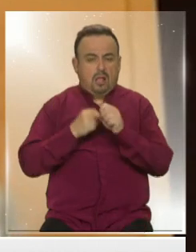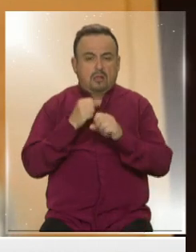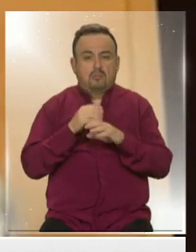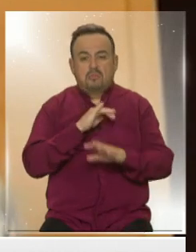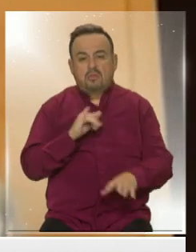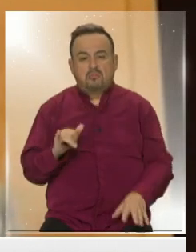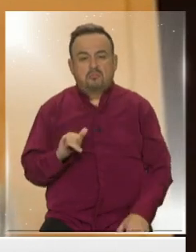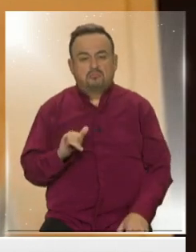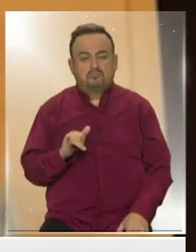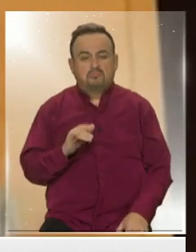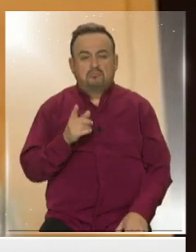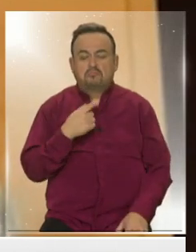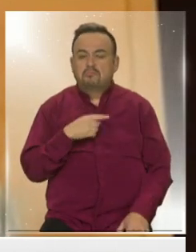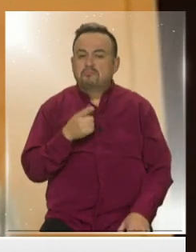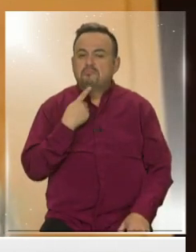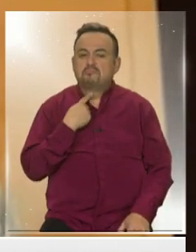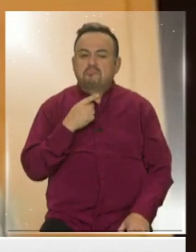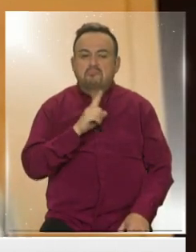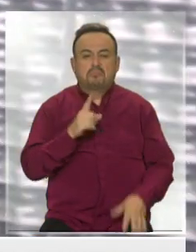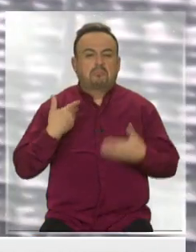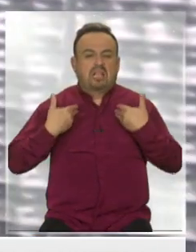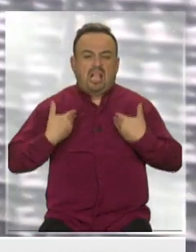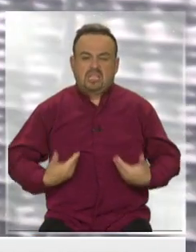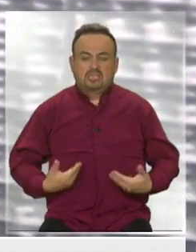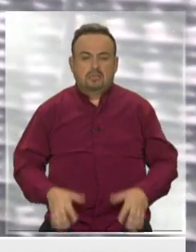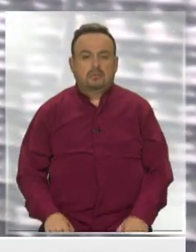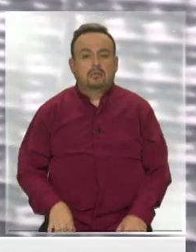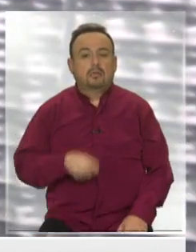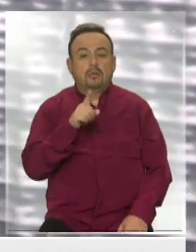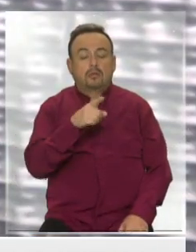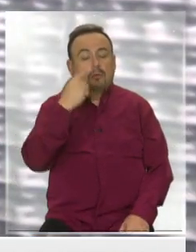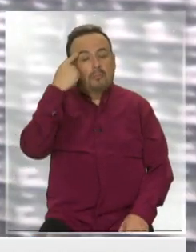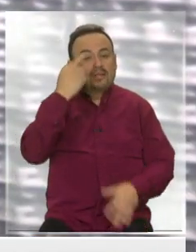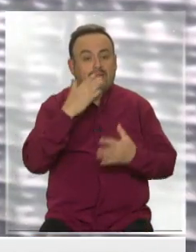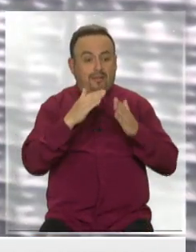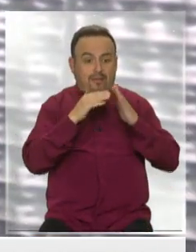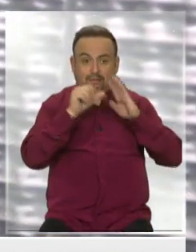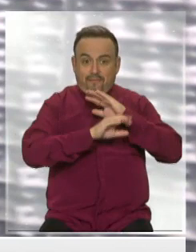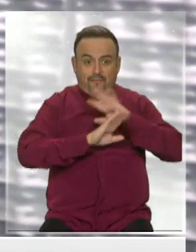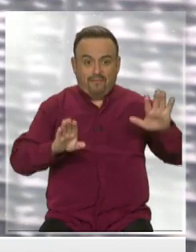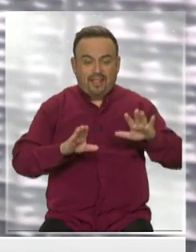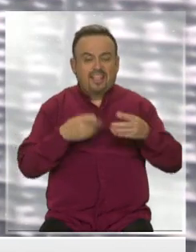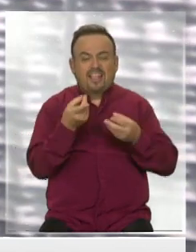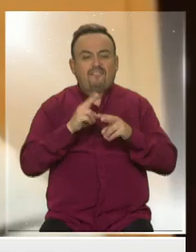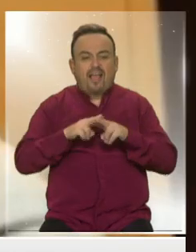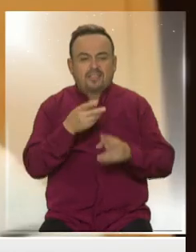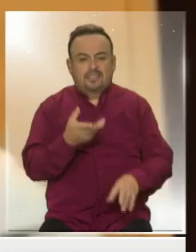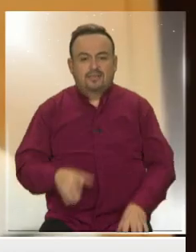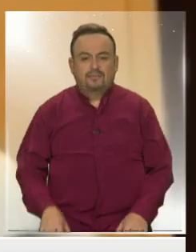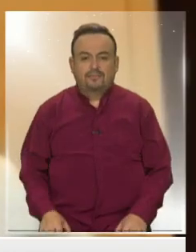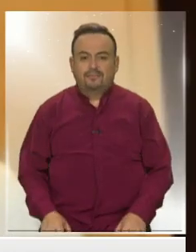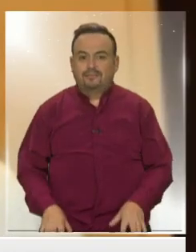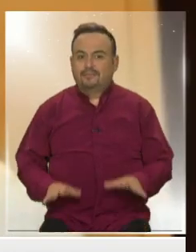Pero fíjate, Juan Manuel, que me cansé. ¿Qué es lo primero que has pensado hacer cuando ya se termine esta cuarentena?